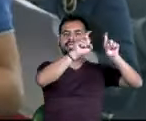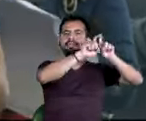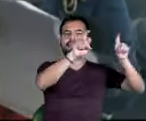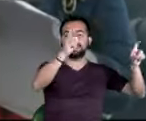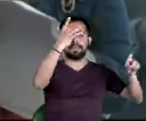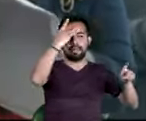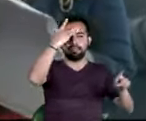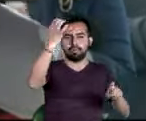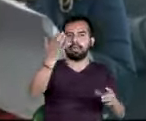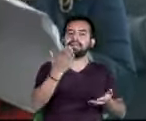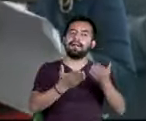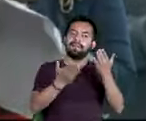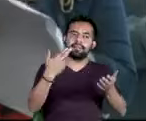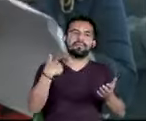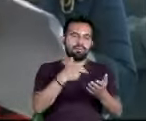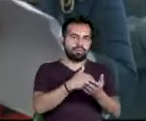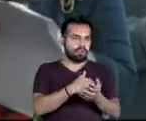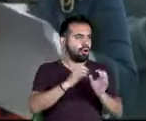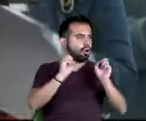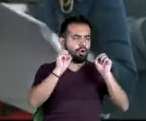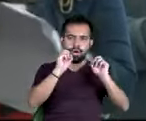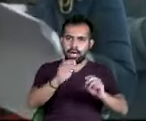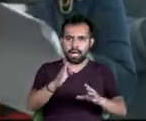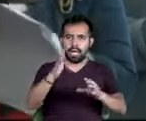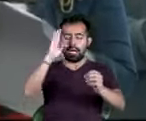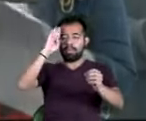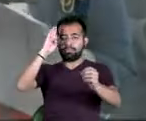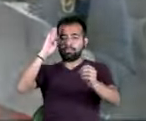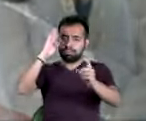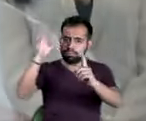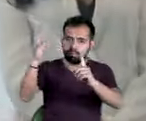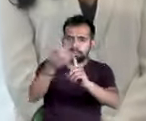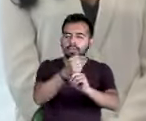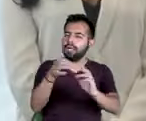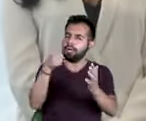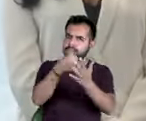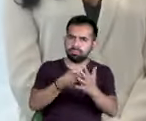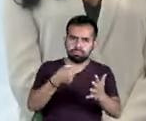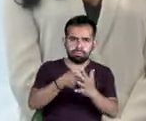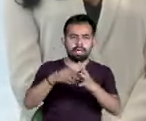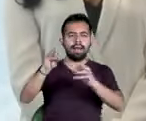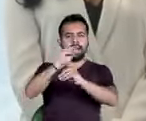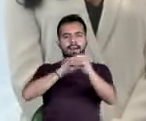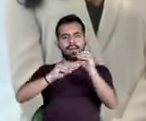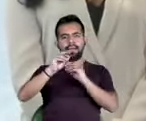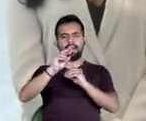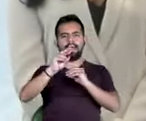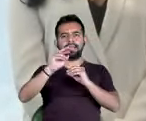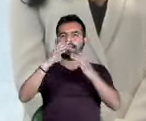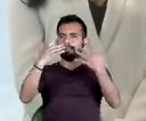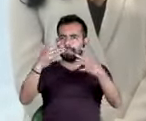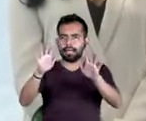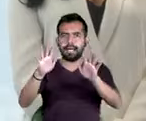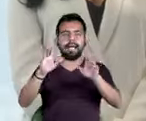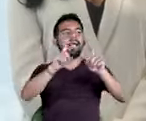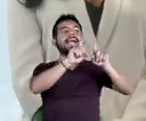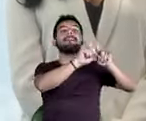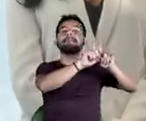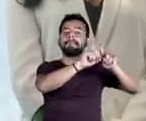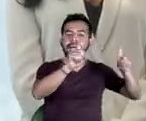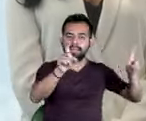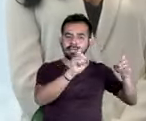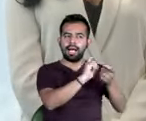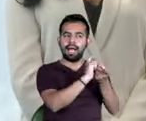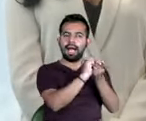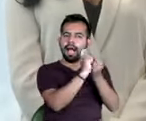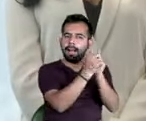que entonces, si vamos a lanzarnos al reto de del reciclaje, que ya se hace en casa, la empresa no adapte su modelo de gestión